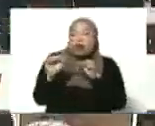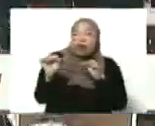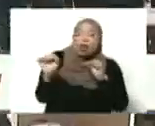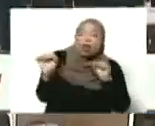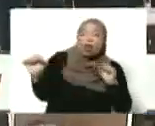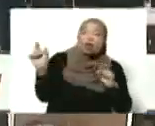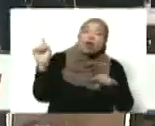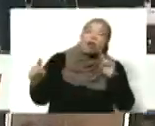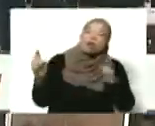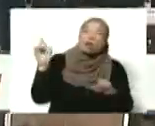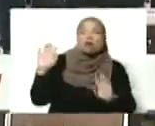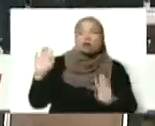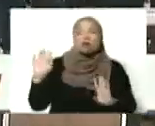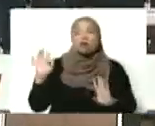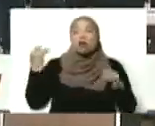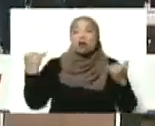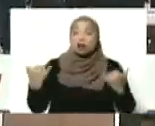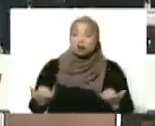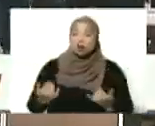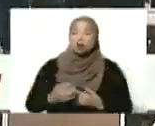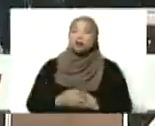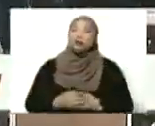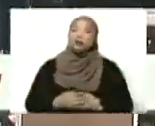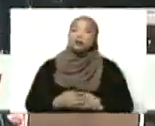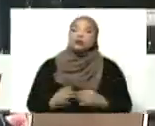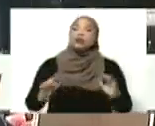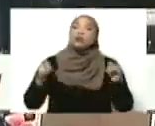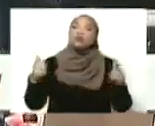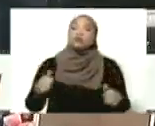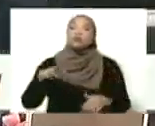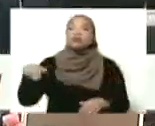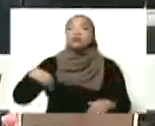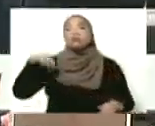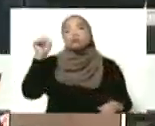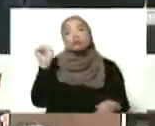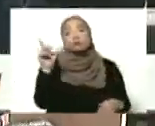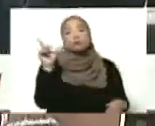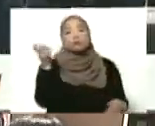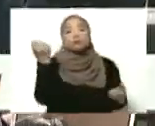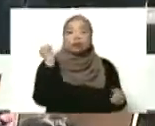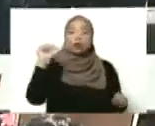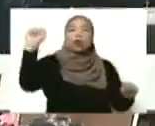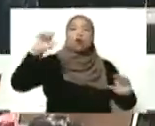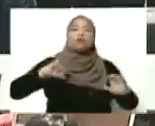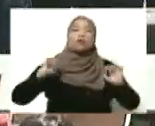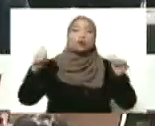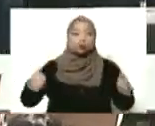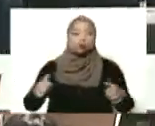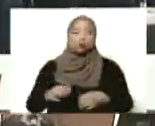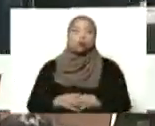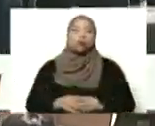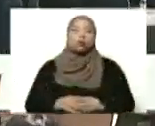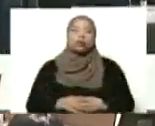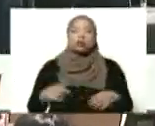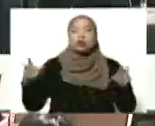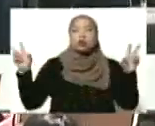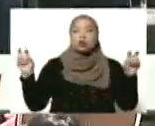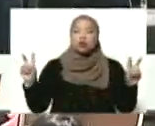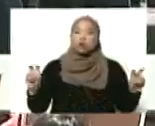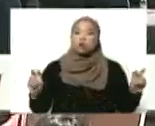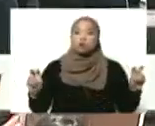Entonces, lo que está ocurriendo ahora es el renacimiento del Partido Socialista Unido de Venezuela en esta nueva